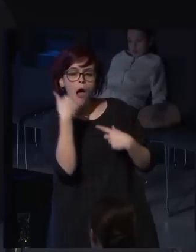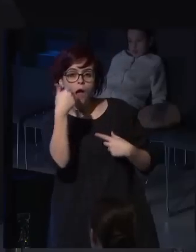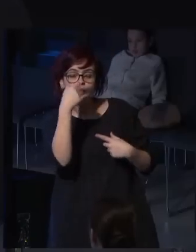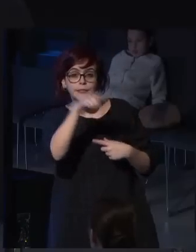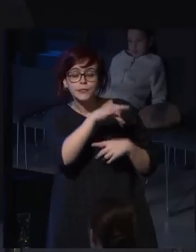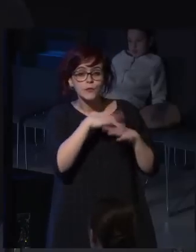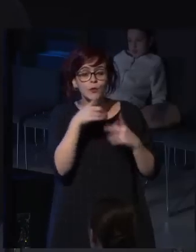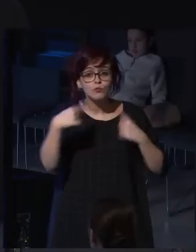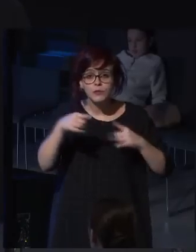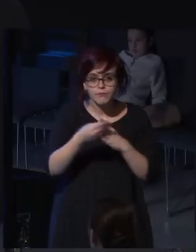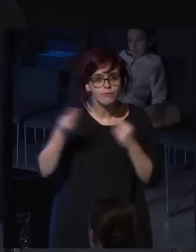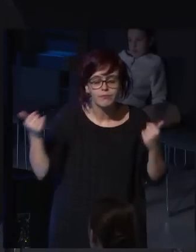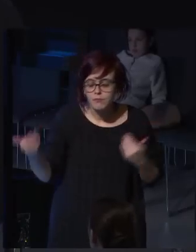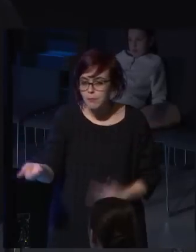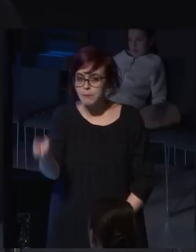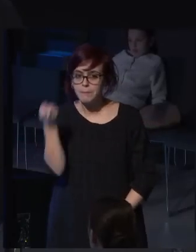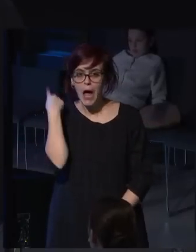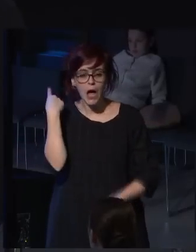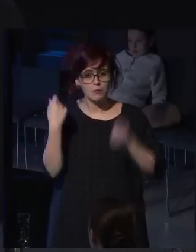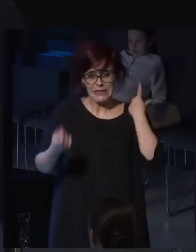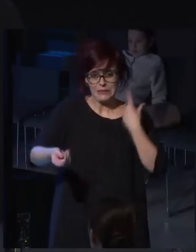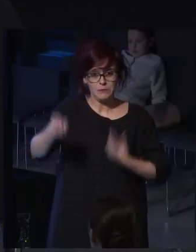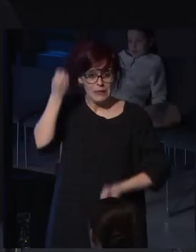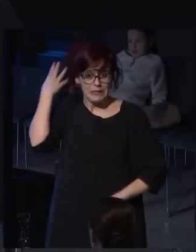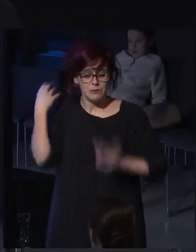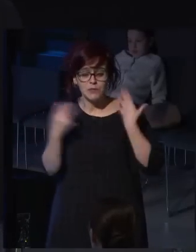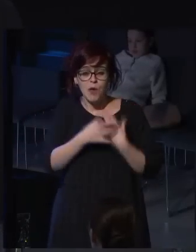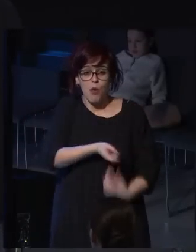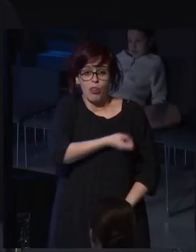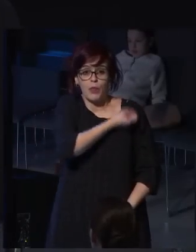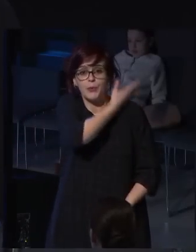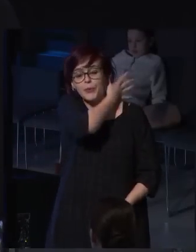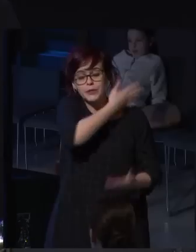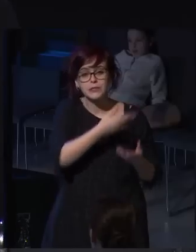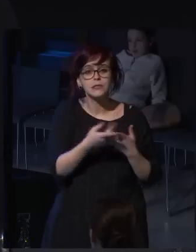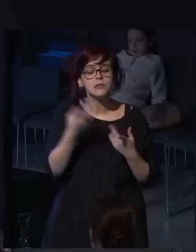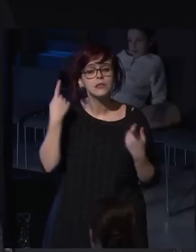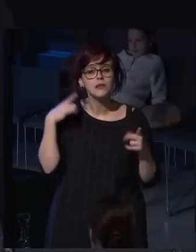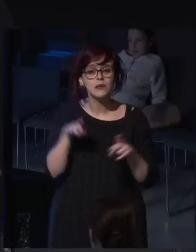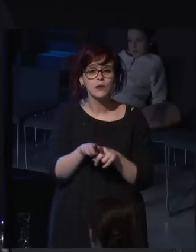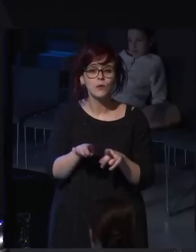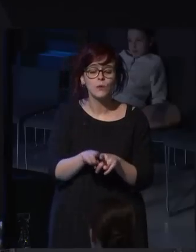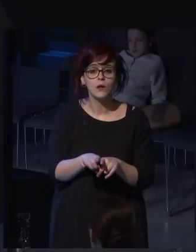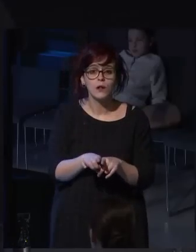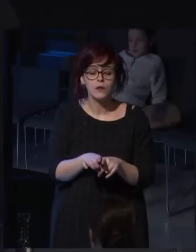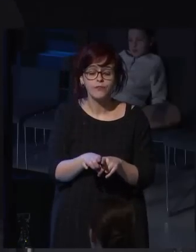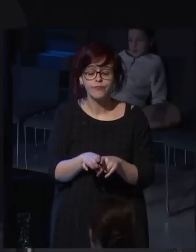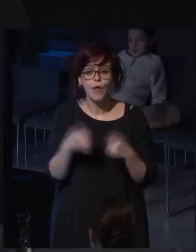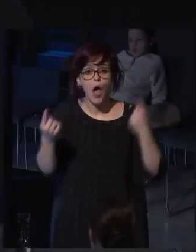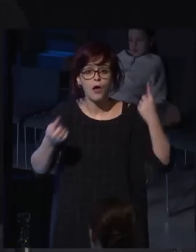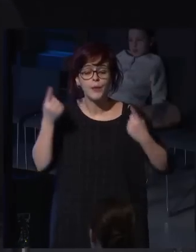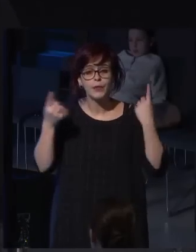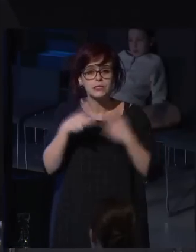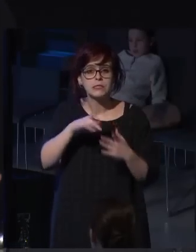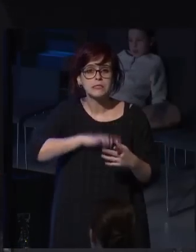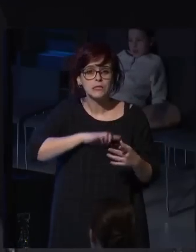lo pones, pasa y está pasando y te está emocionando a la vez que está sucediendo. Entonces, por eso a veces un poco ¿no? Cuando